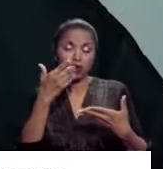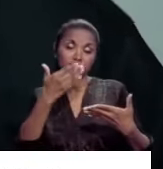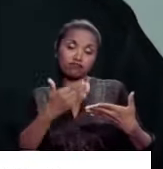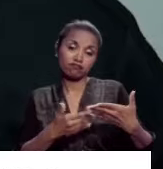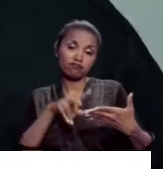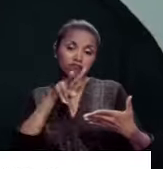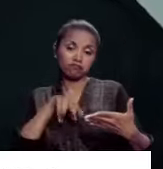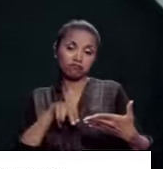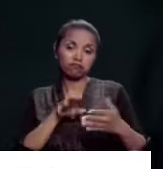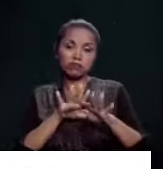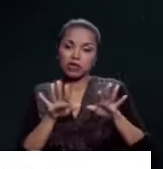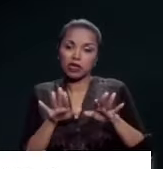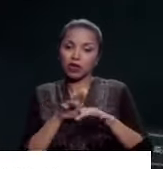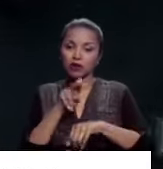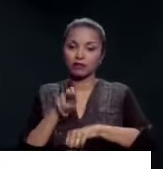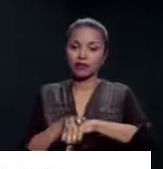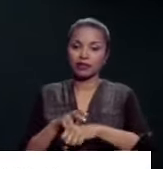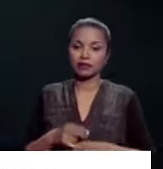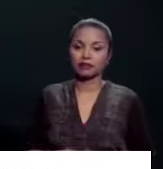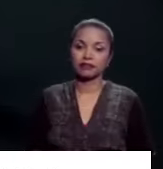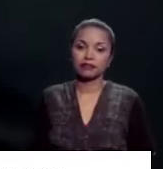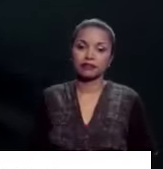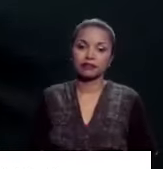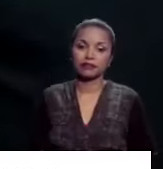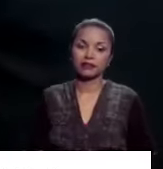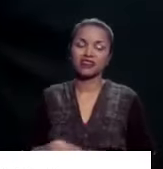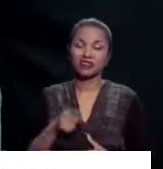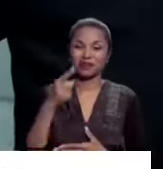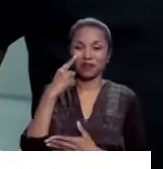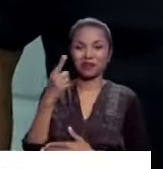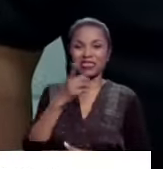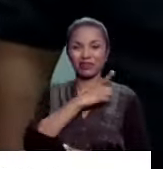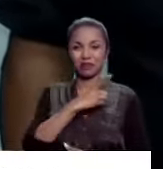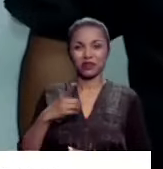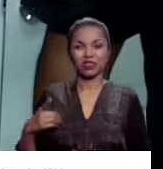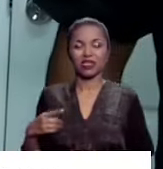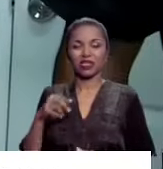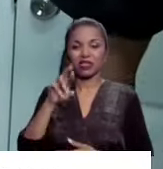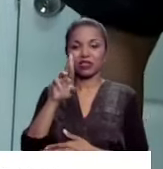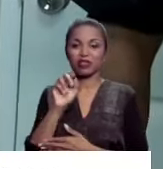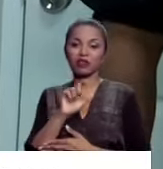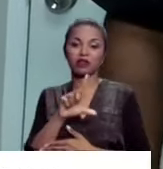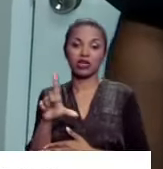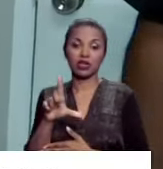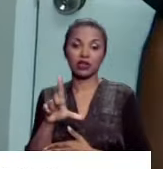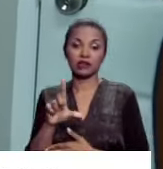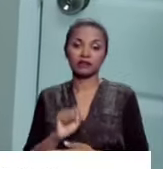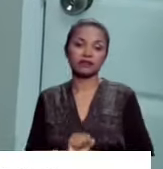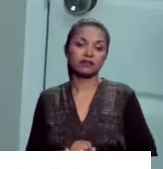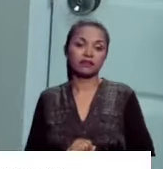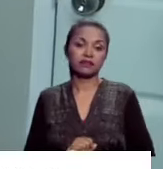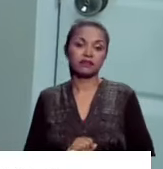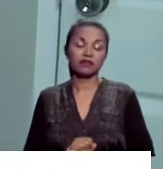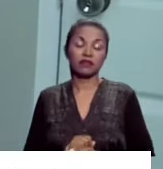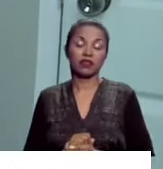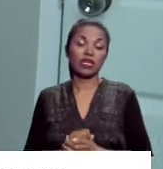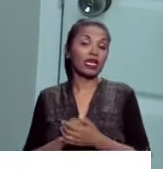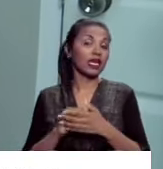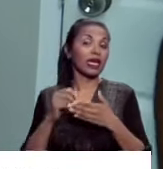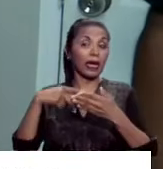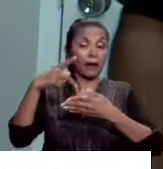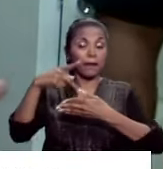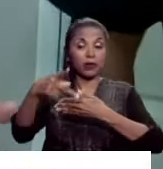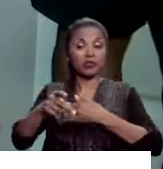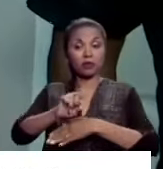y apegado a la ley. Bien, han escuchado al diputado Raúl Pineda, y la implicación que tiene esto es que como ella tiene esta audiencia el